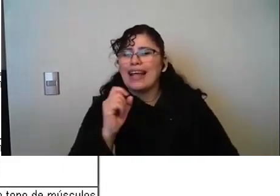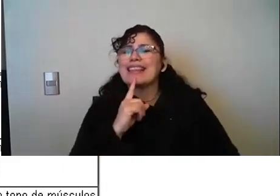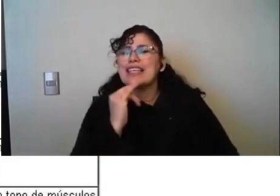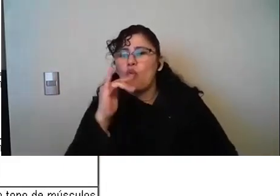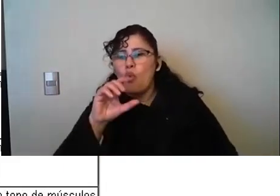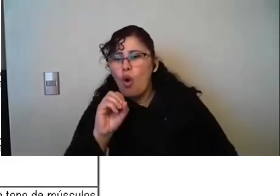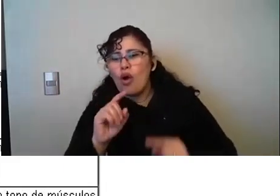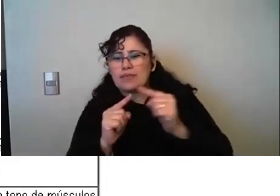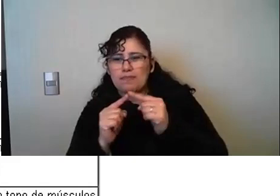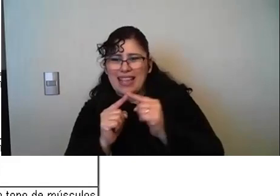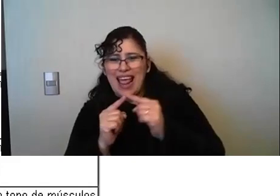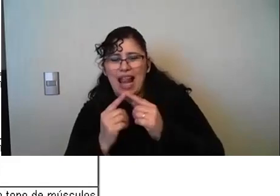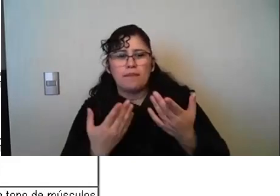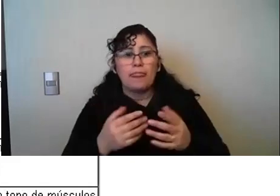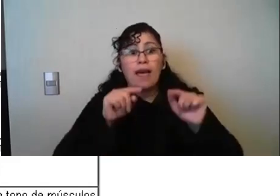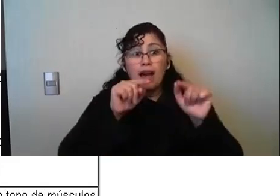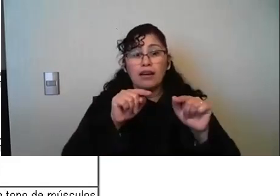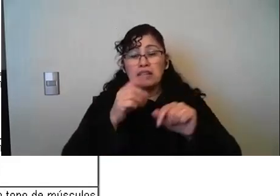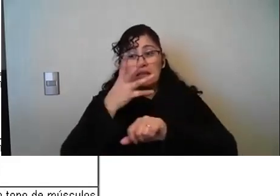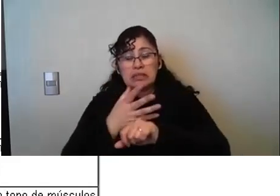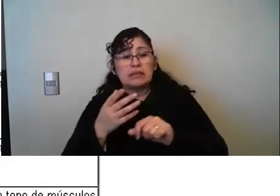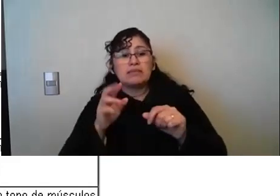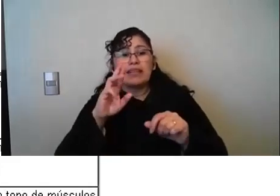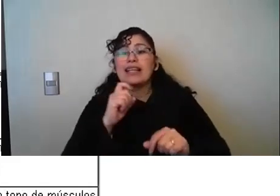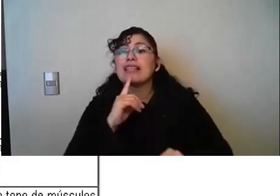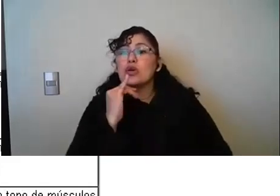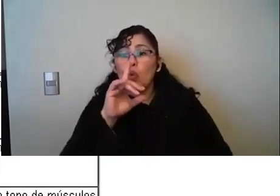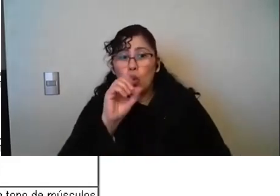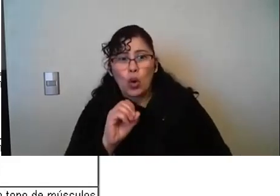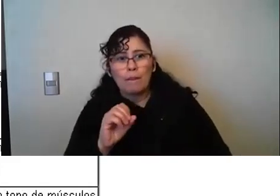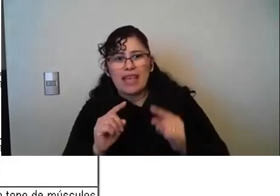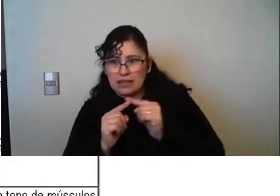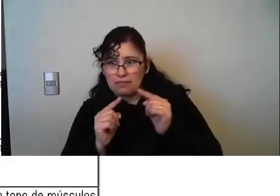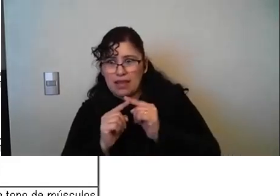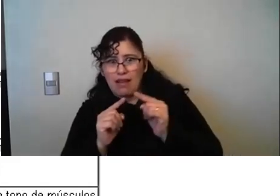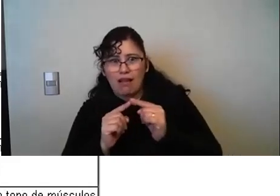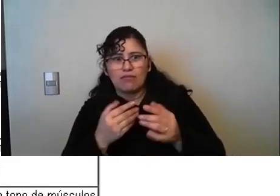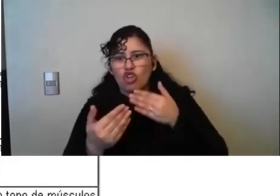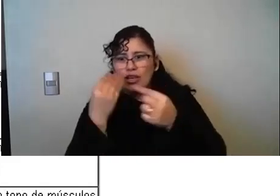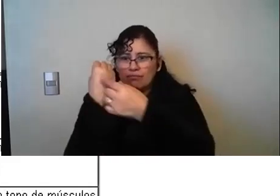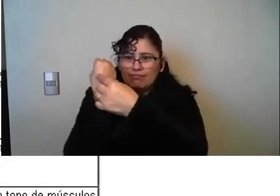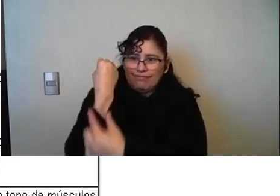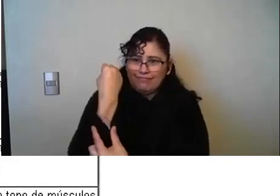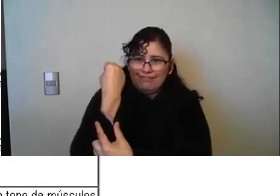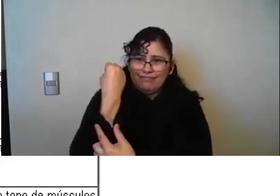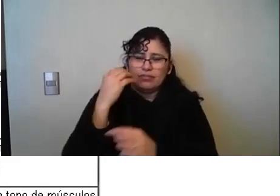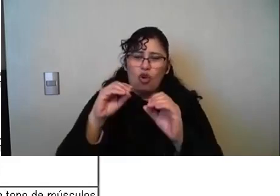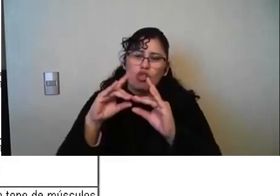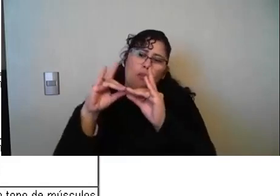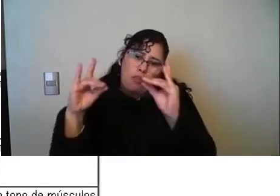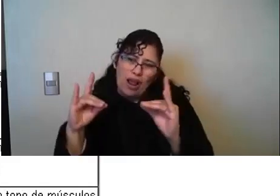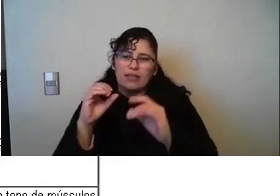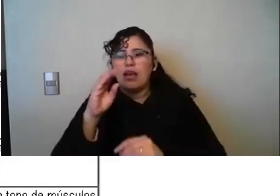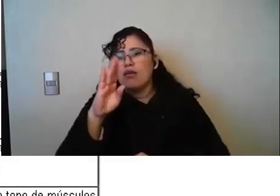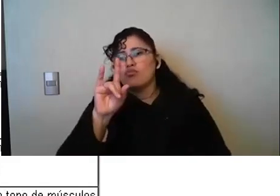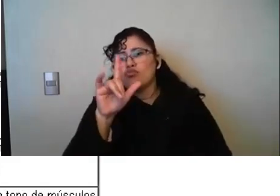tenemos una formación reticular, ¿cierto? Que está en el tronco encefálico o en el puente, en el bulbo, y